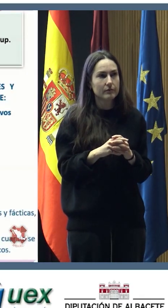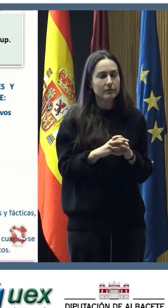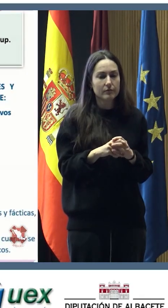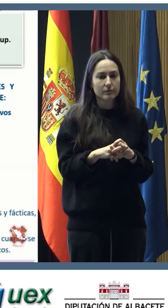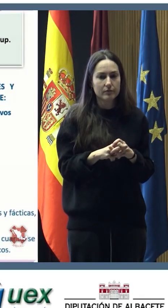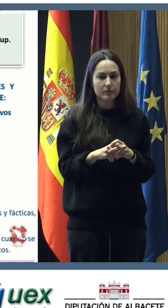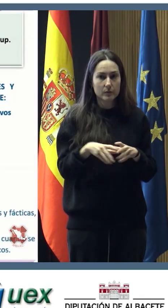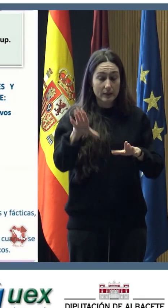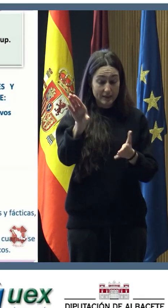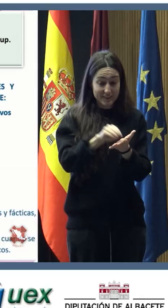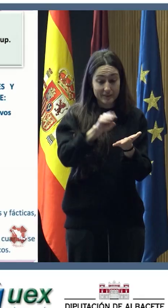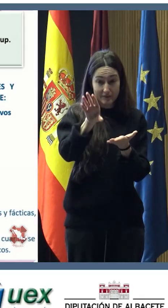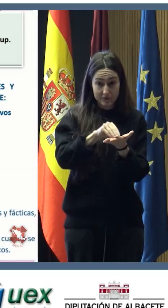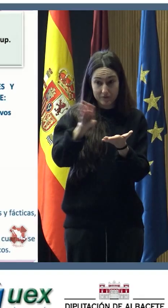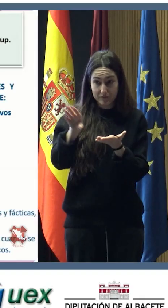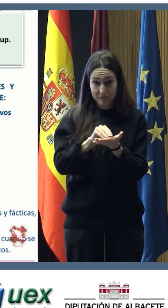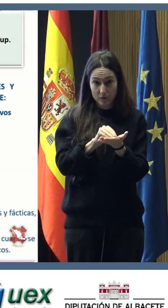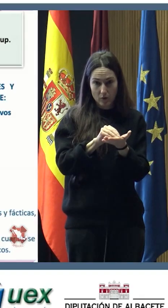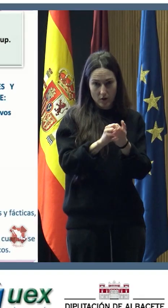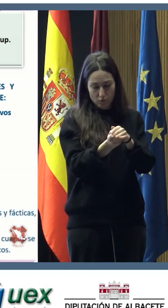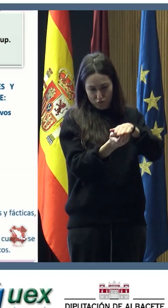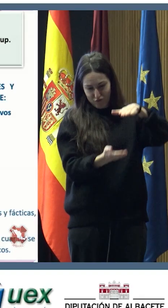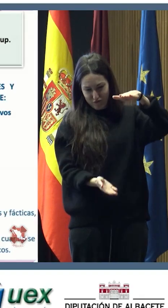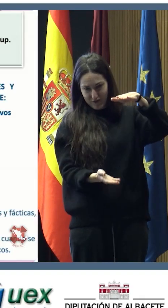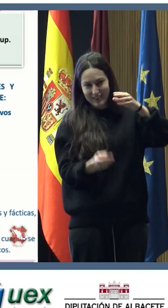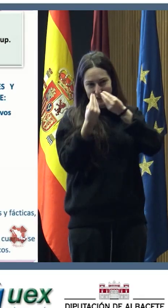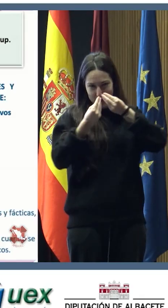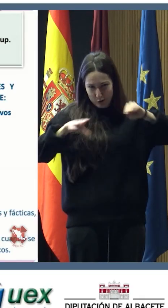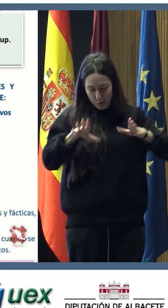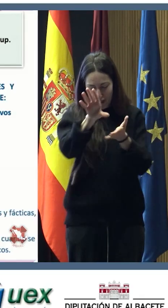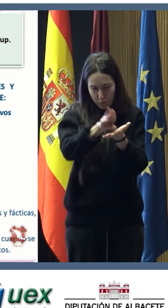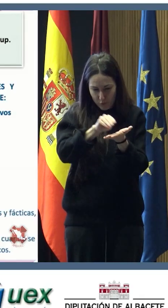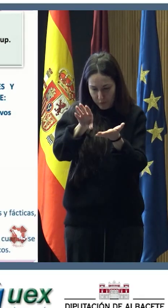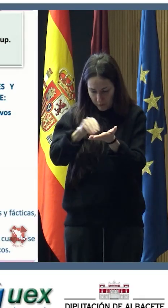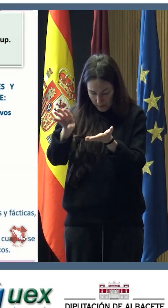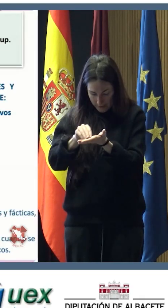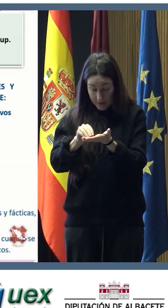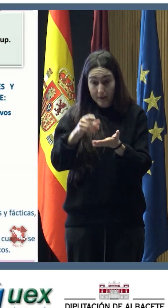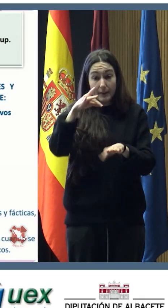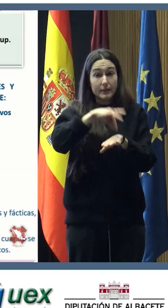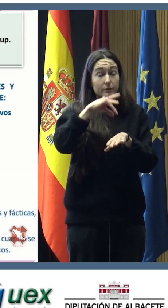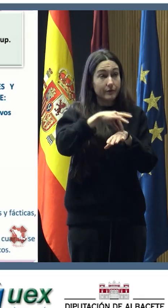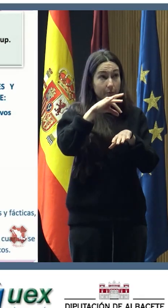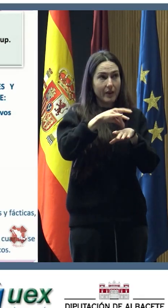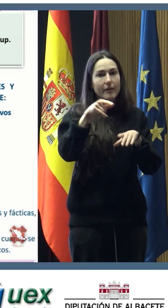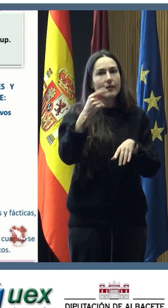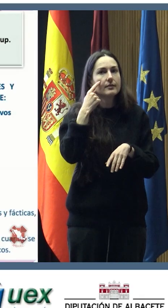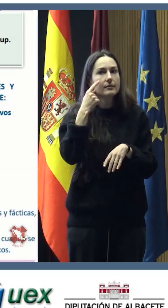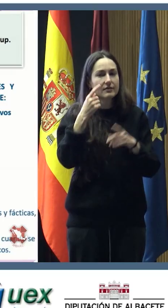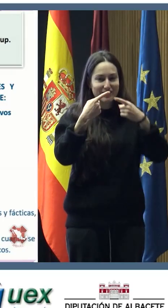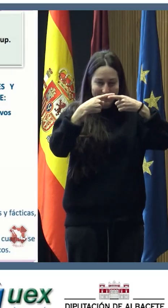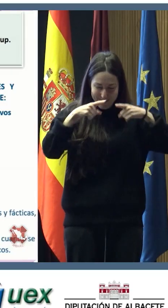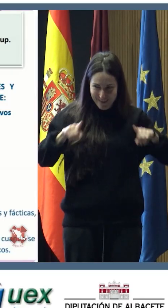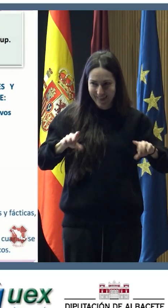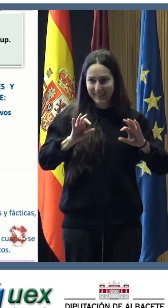Entonces han recopilado un gran corpus de narrativas de enfermedad, ¿no? Y se han visto diferencias significativas en